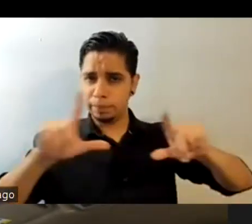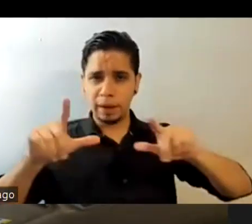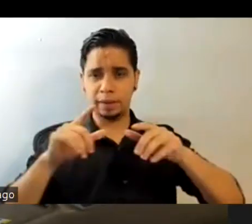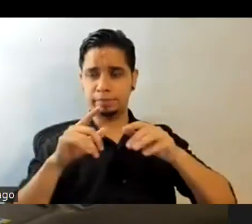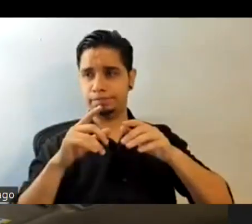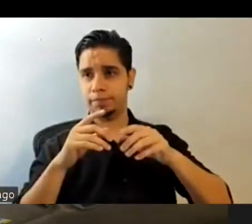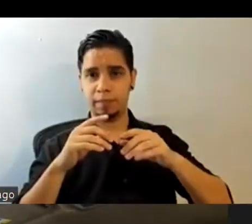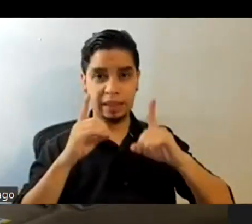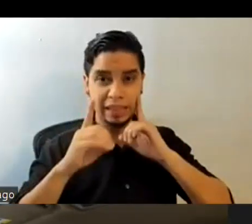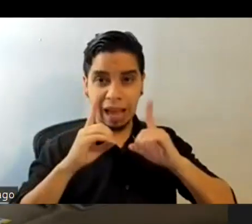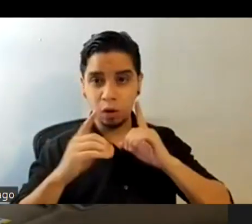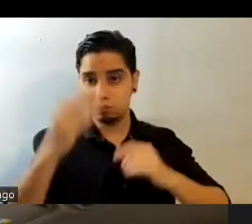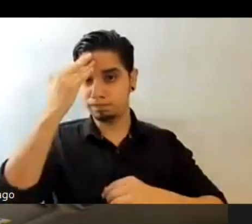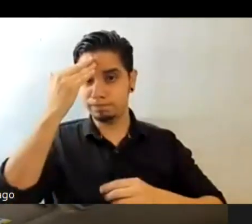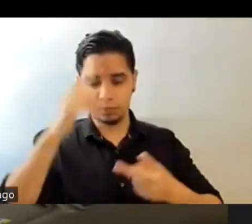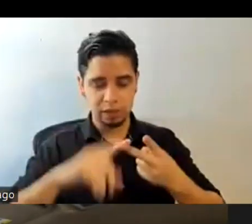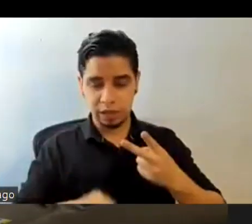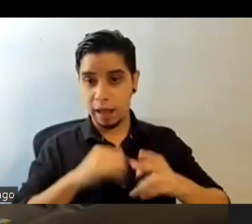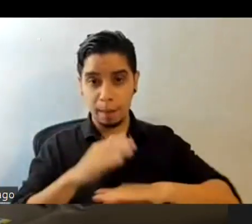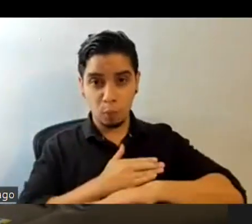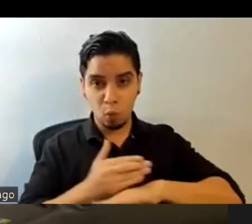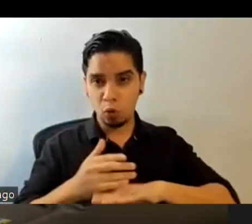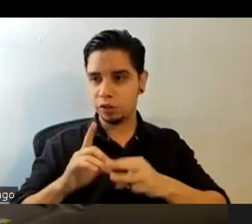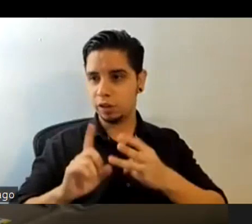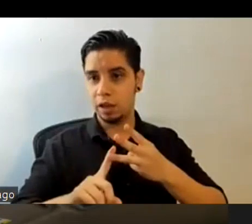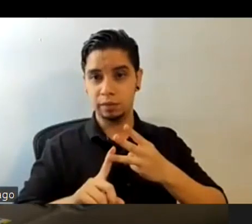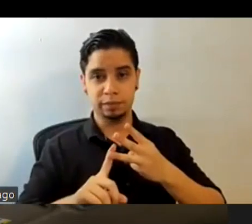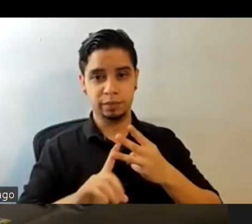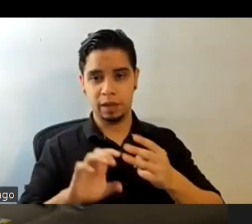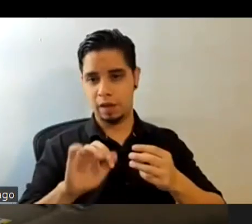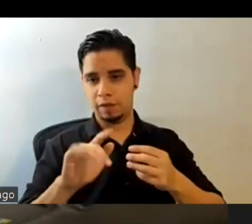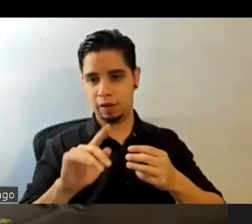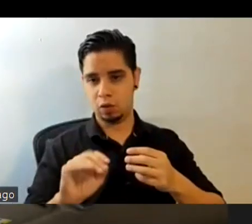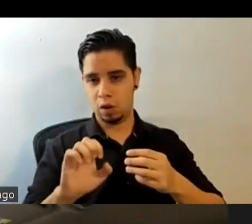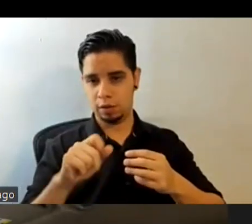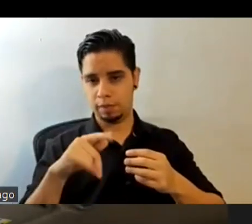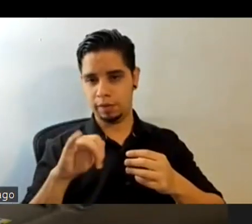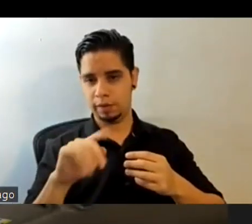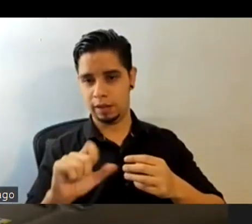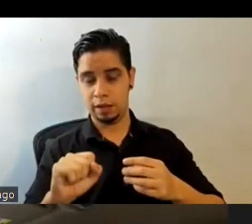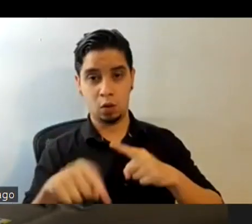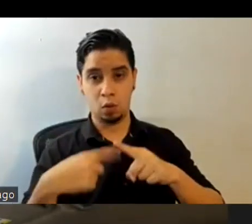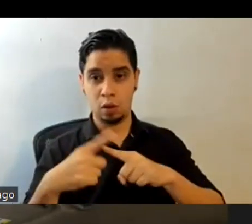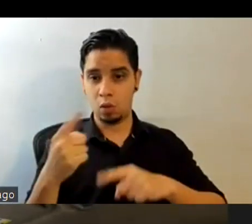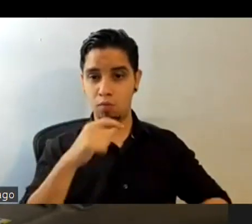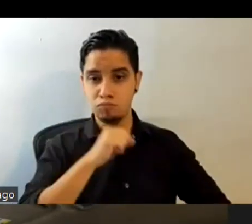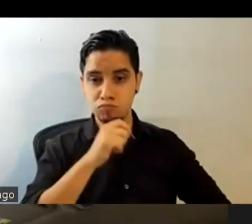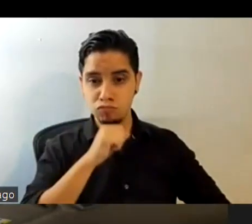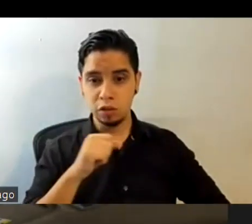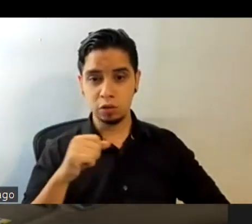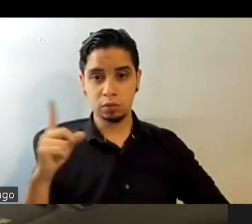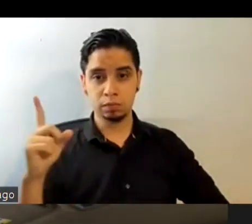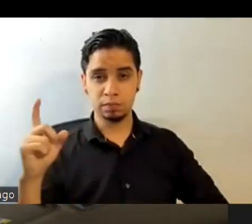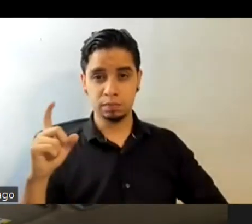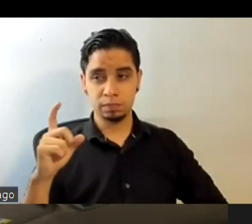diálogos, la música, los efectos especiales y todas las cosas que habían. Entonces cuando pasaba alguno de los ancianos de la iglesia, yo tenía que